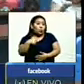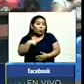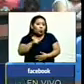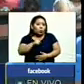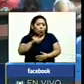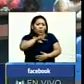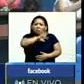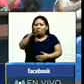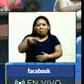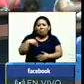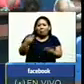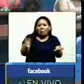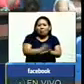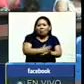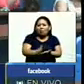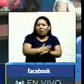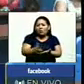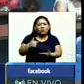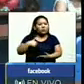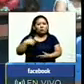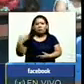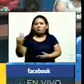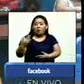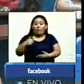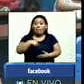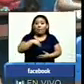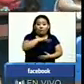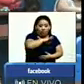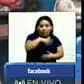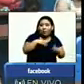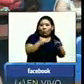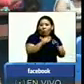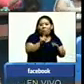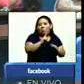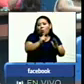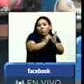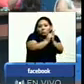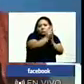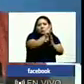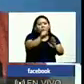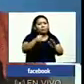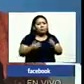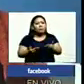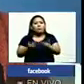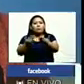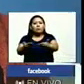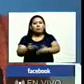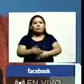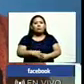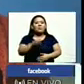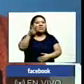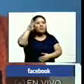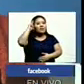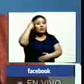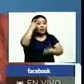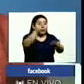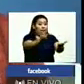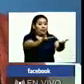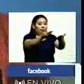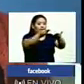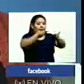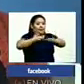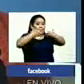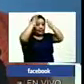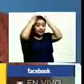es que tenga algún familiar o algo así, creo que no es necesario que nos pase algo así para apoyar. Recibir una peluca